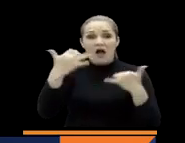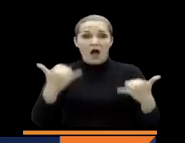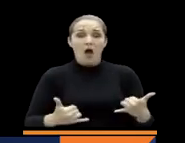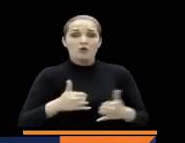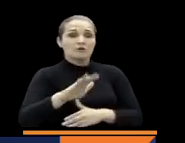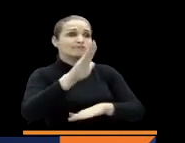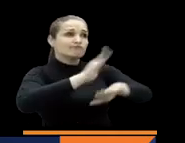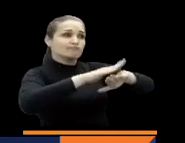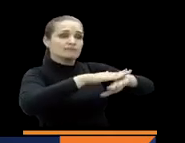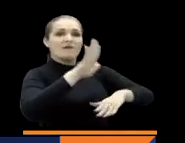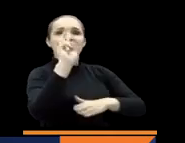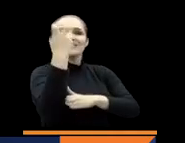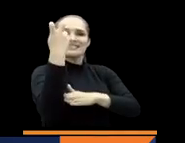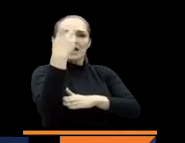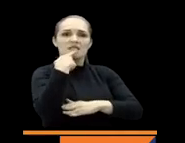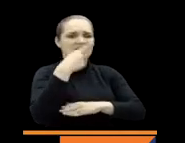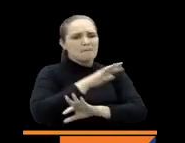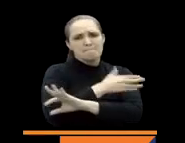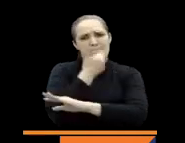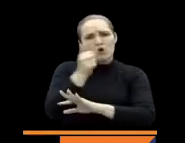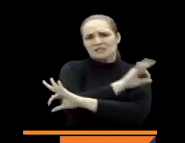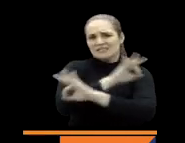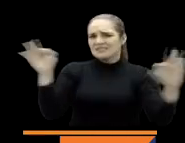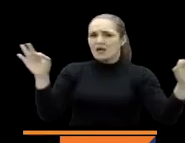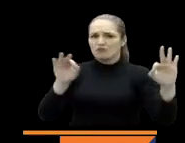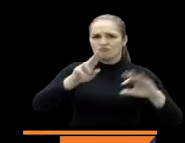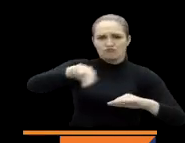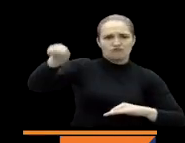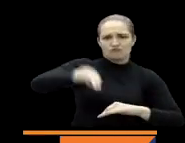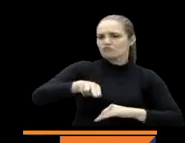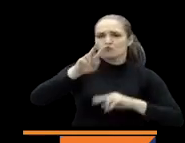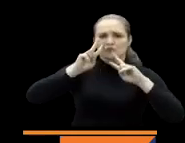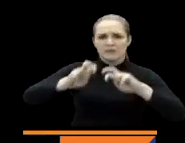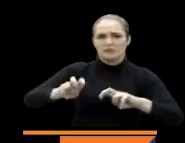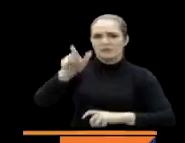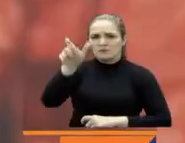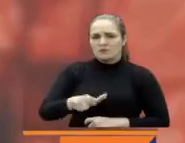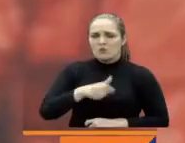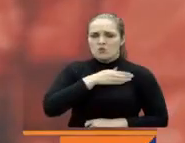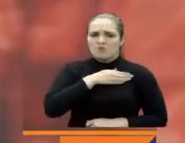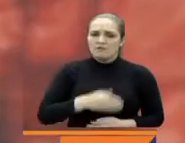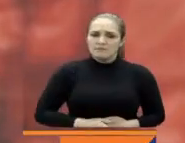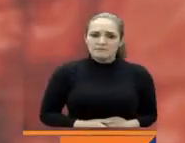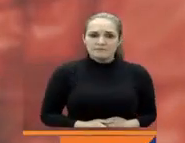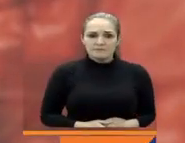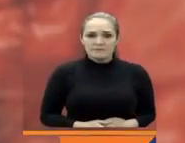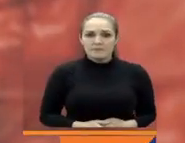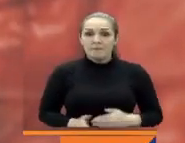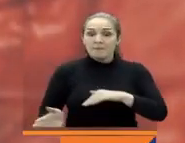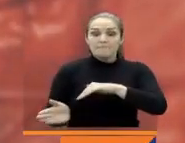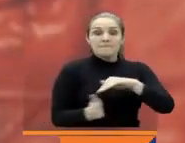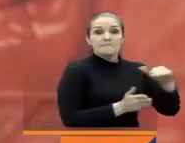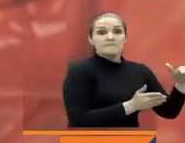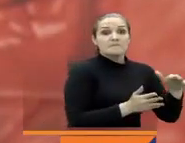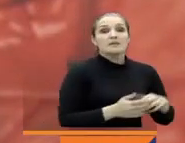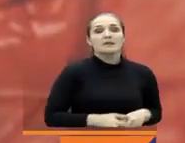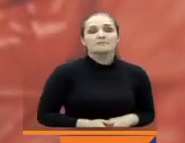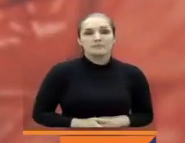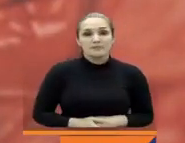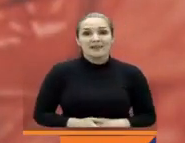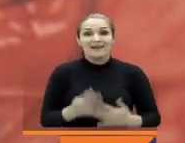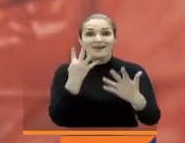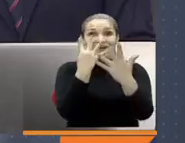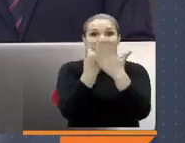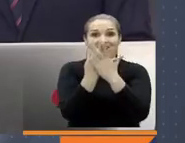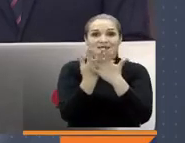de preclusión. Referirme en igualdad de condiciones. Por lo tanto, producto de una riña en el patio 3 de la cárcel